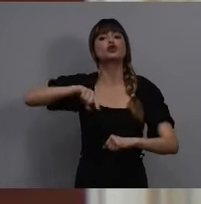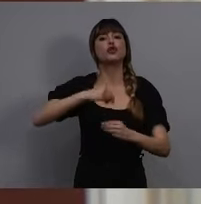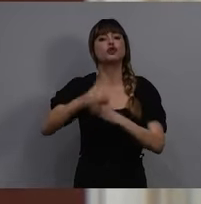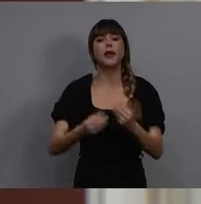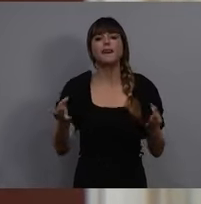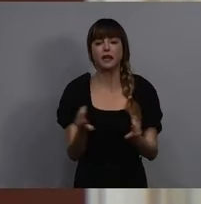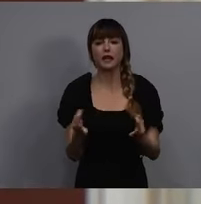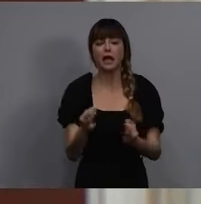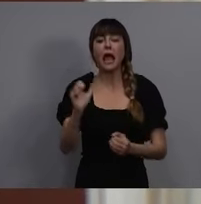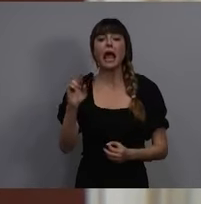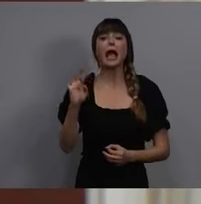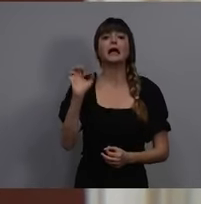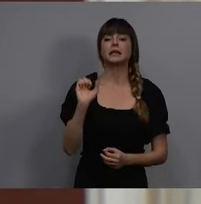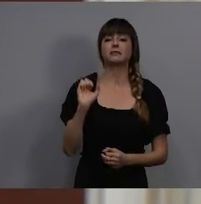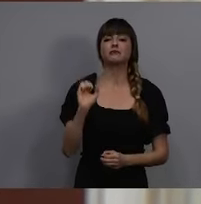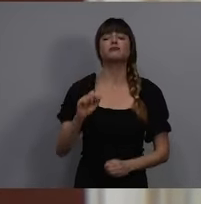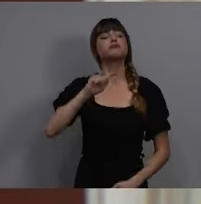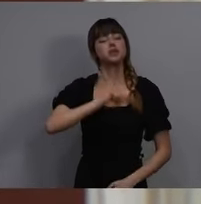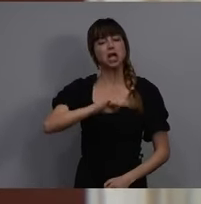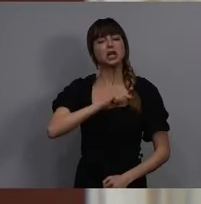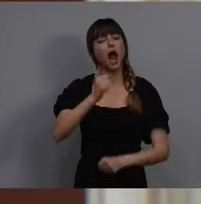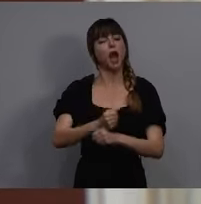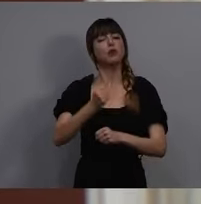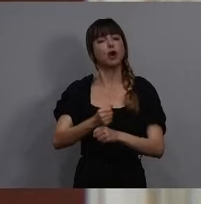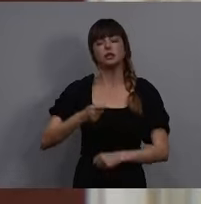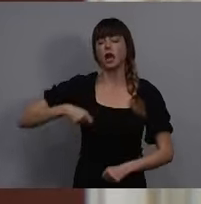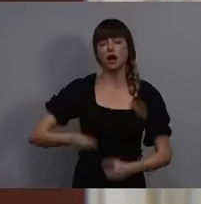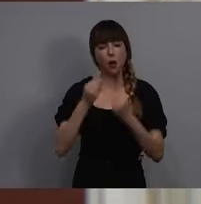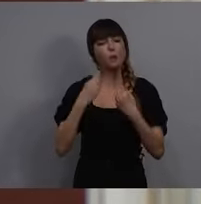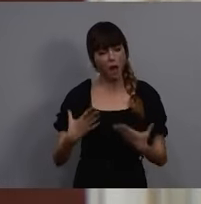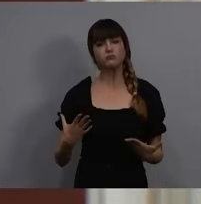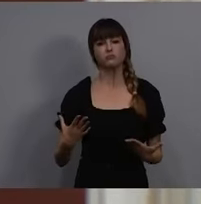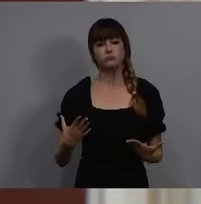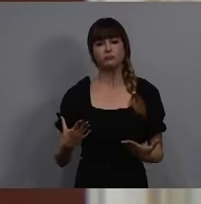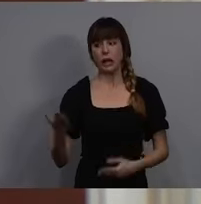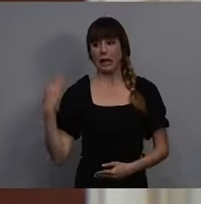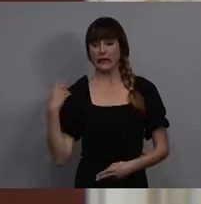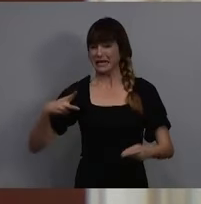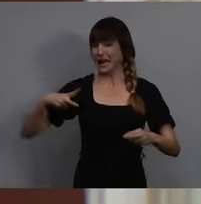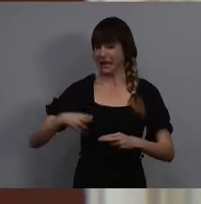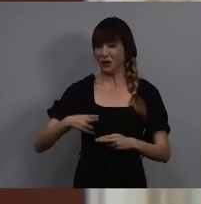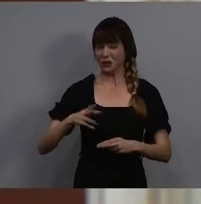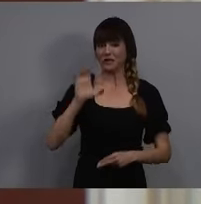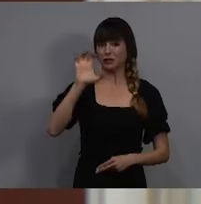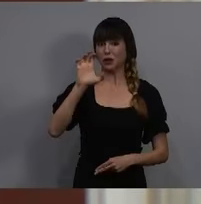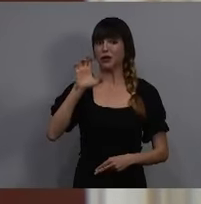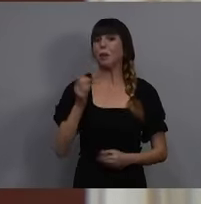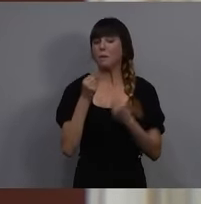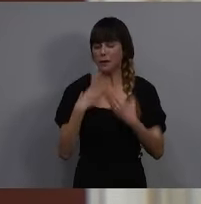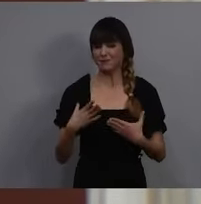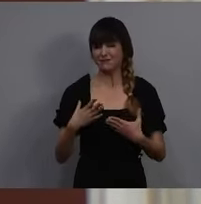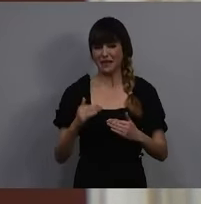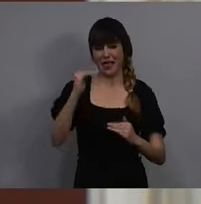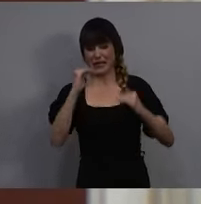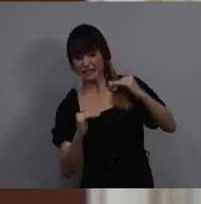los hertes y a la mayor dignidad laboral y salarial si Entonces hubo recortes al Estado del bienestar y por tanto mayor desigualdad